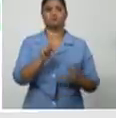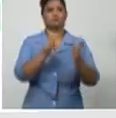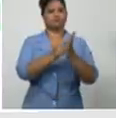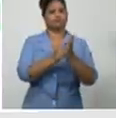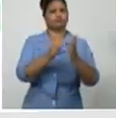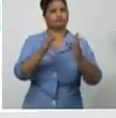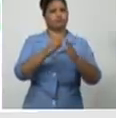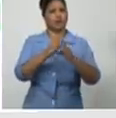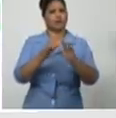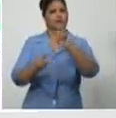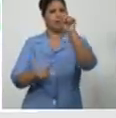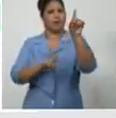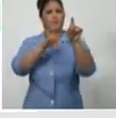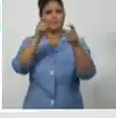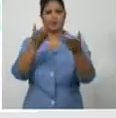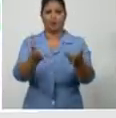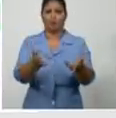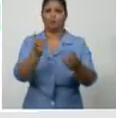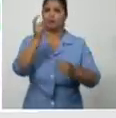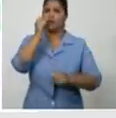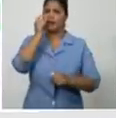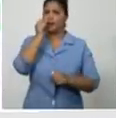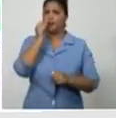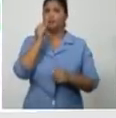se identificó con sintomatología,